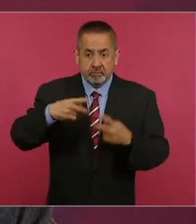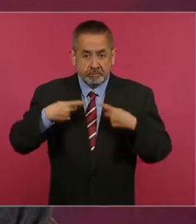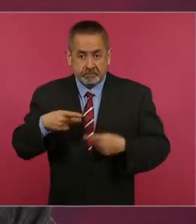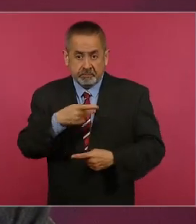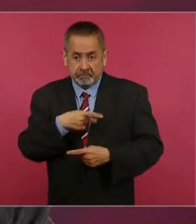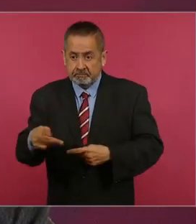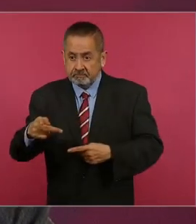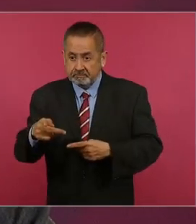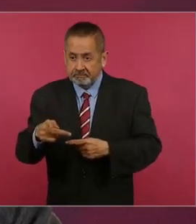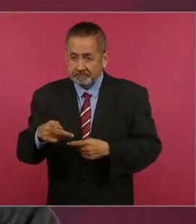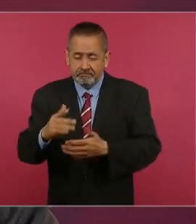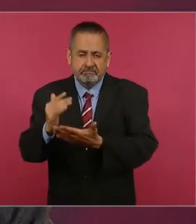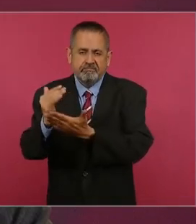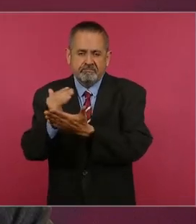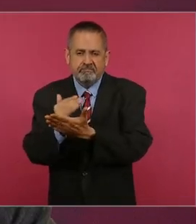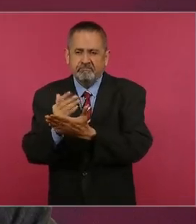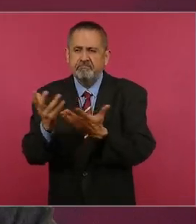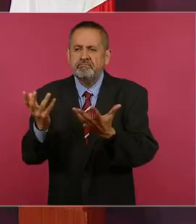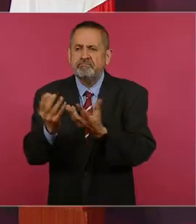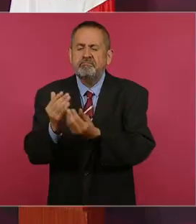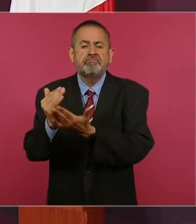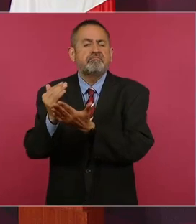México. Eso es.